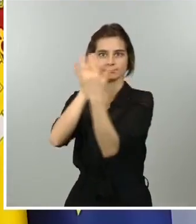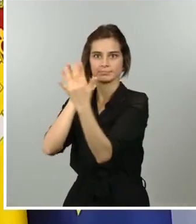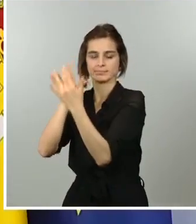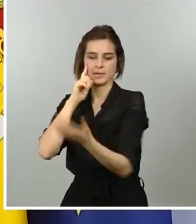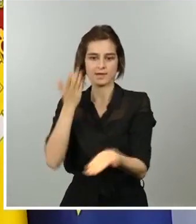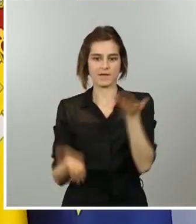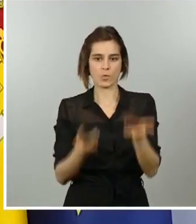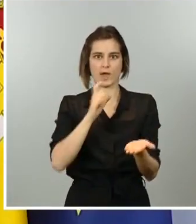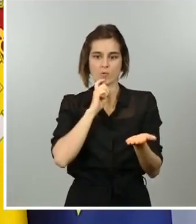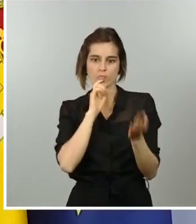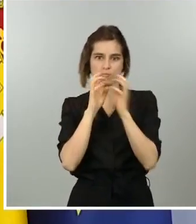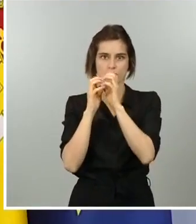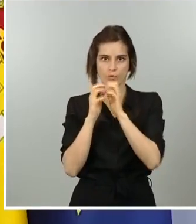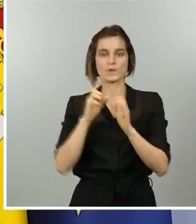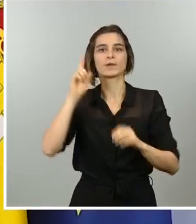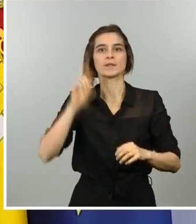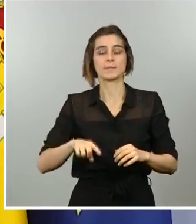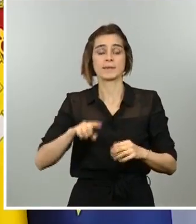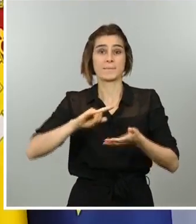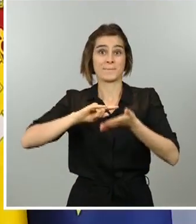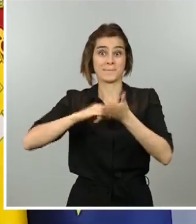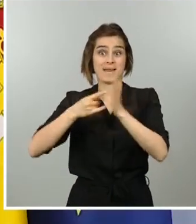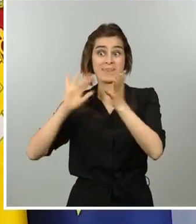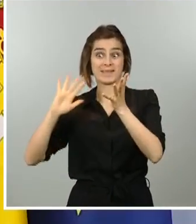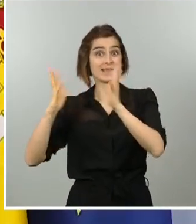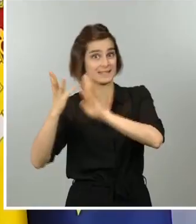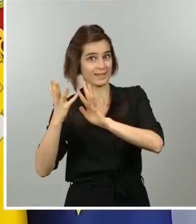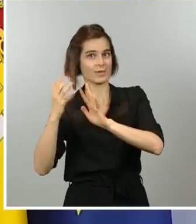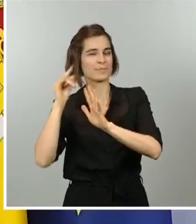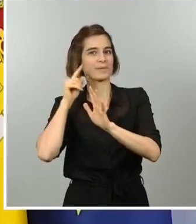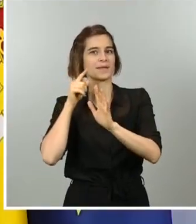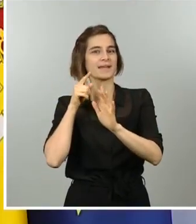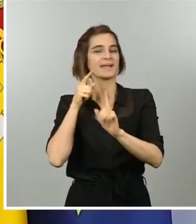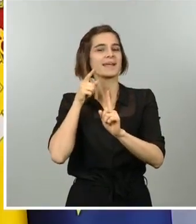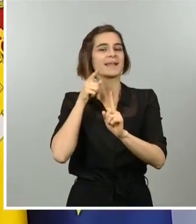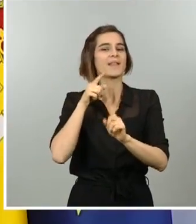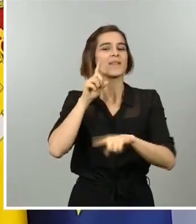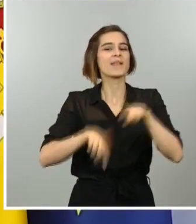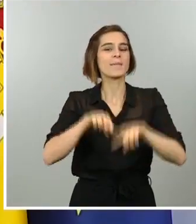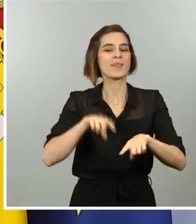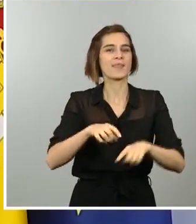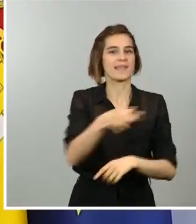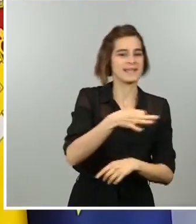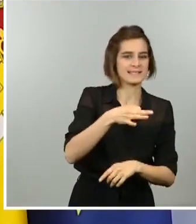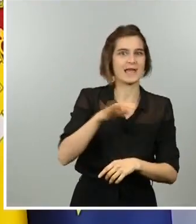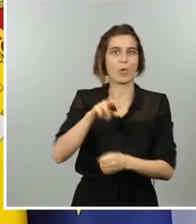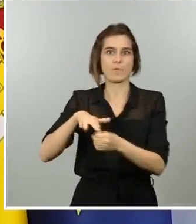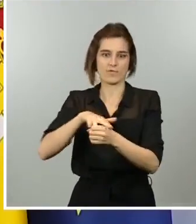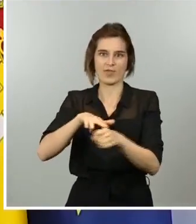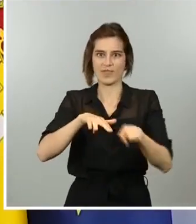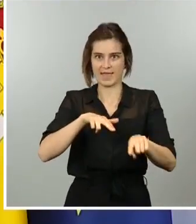plan de transición a la nueva normalidad tienen como referencia la provincia o la isla, pero si